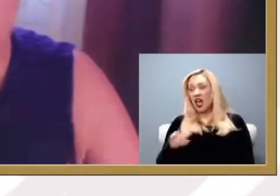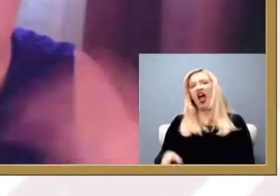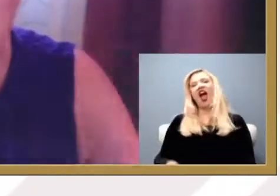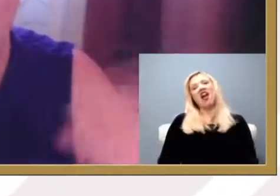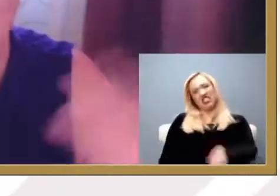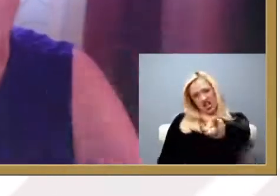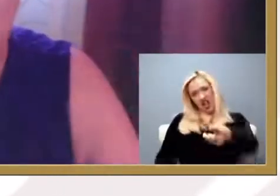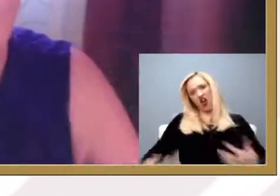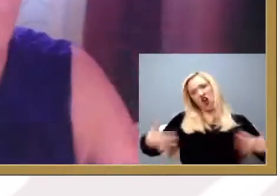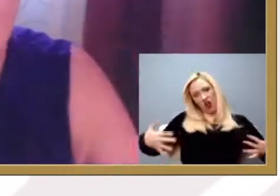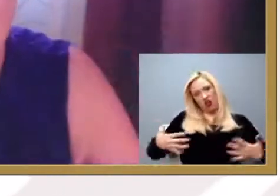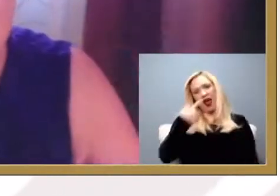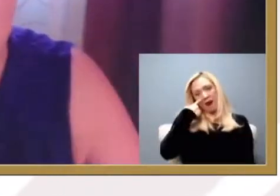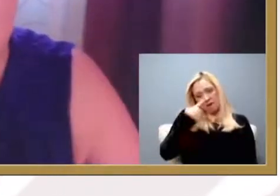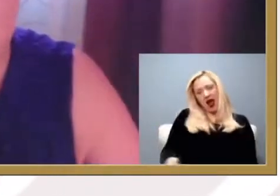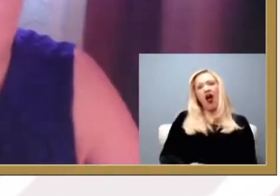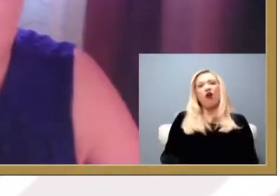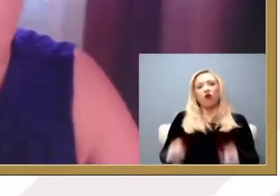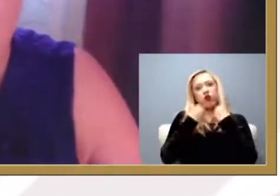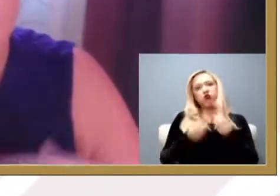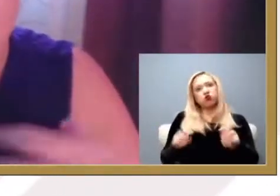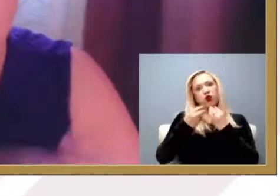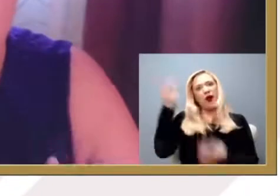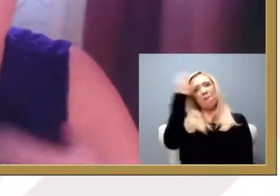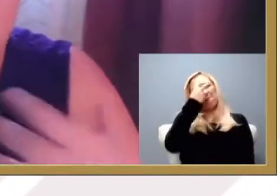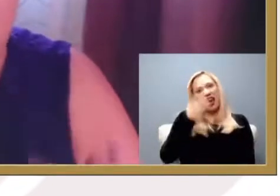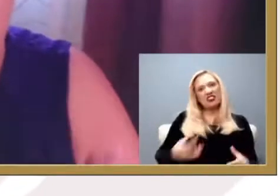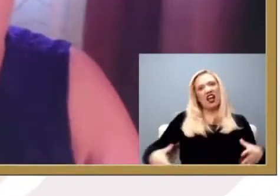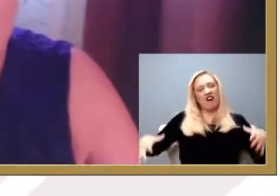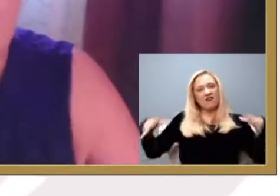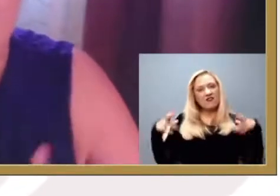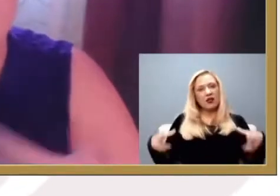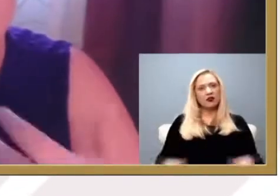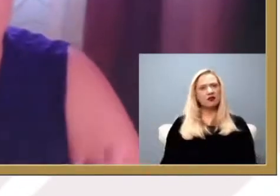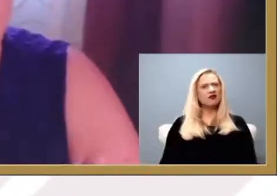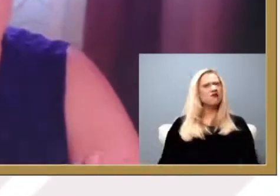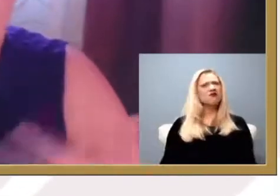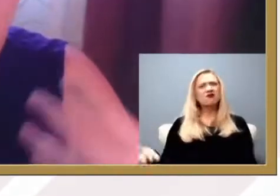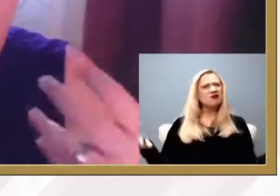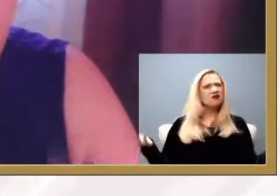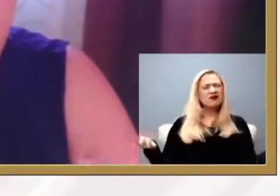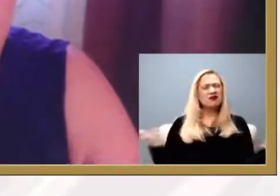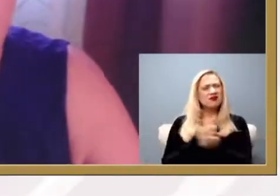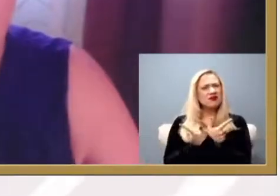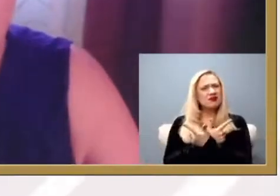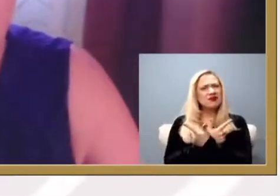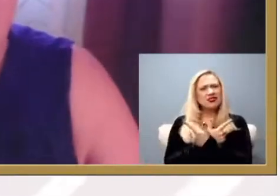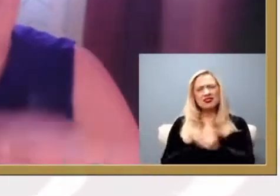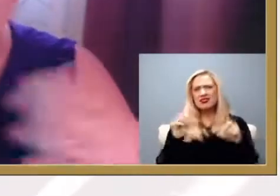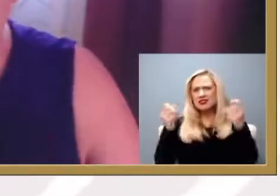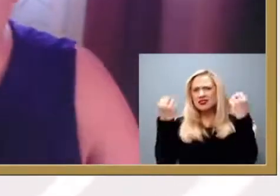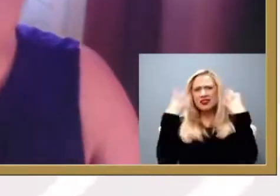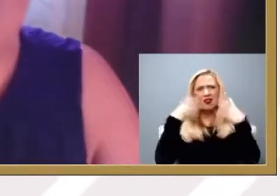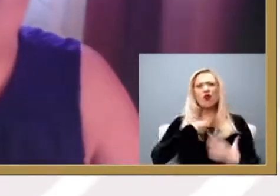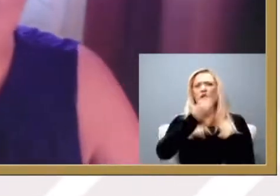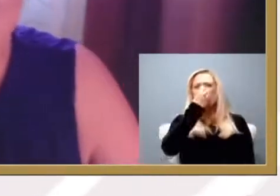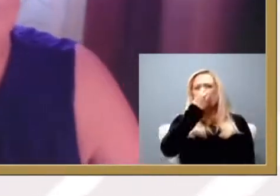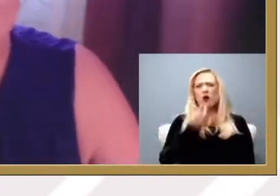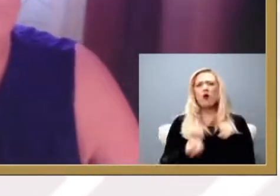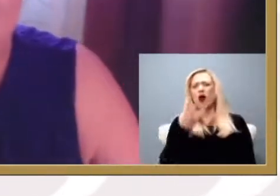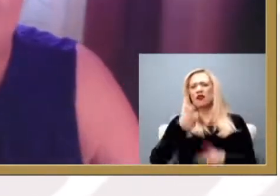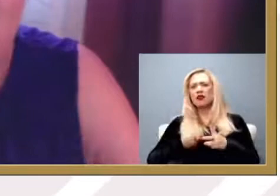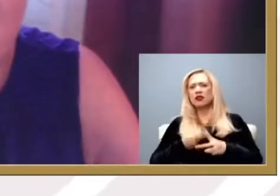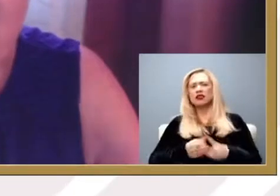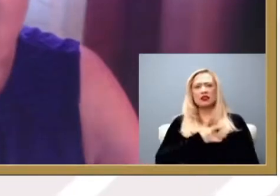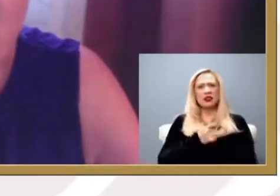O sea, no hay una libertad, no te sientes en libertad de comer lo que quieres, en las cantidades que quieres y cuando quieres. Y esto tiene que ver también con esta